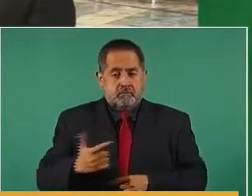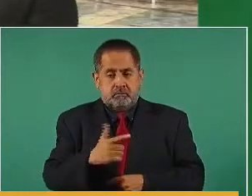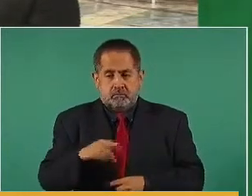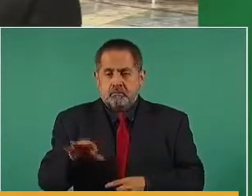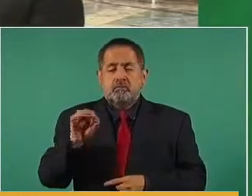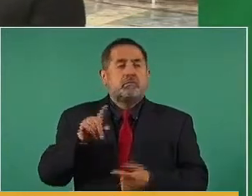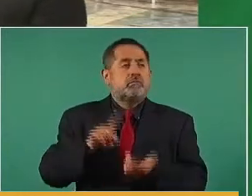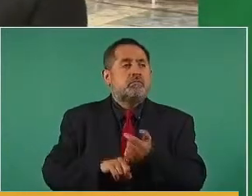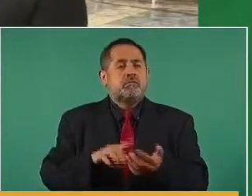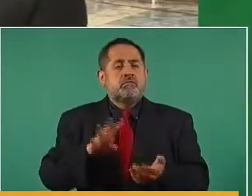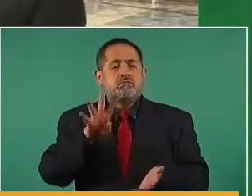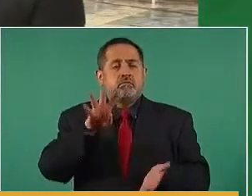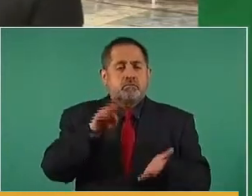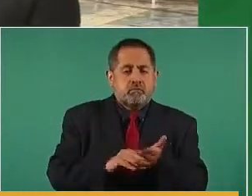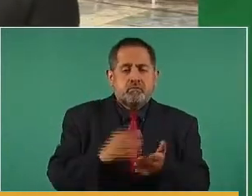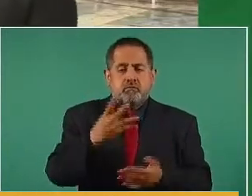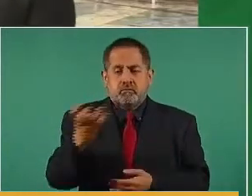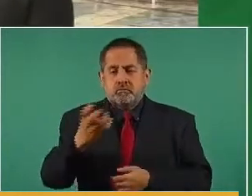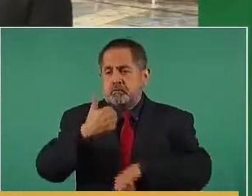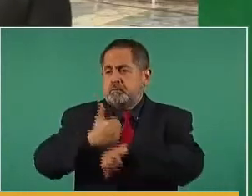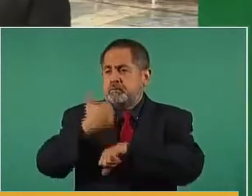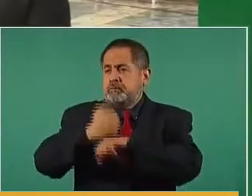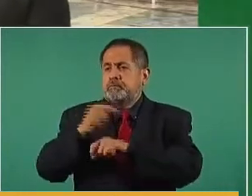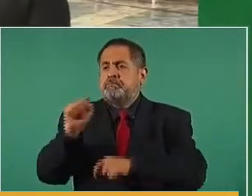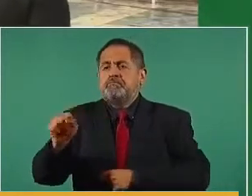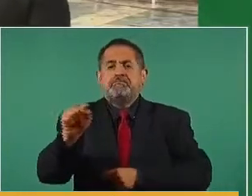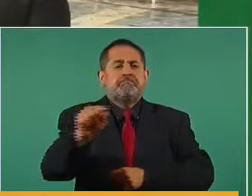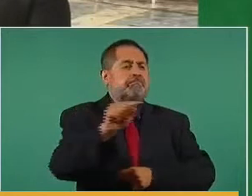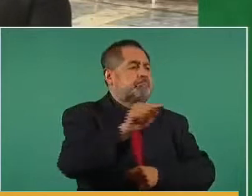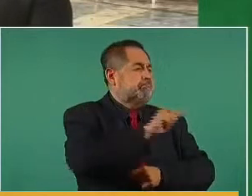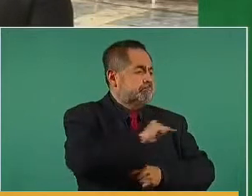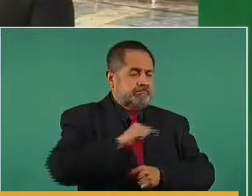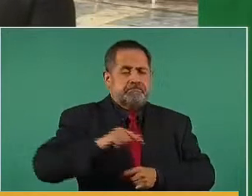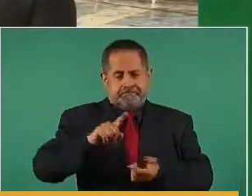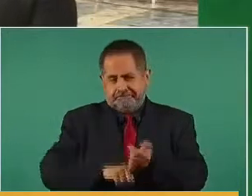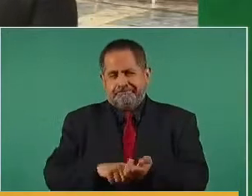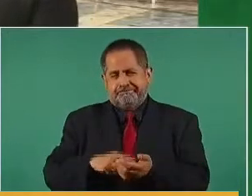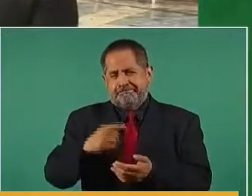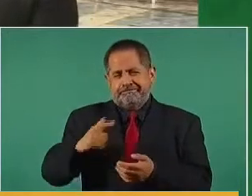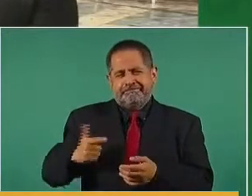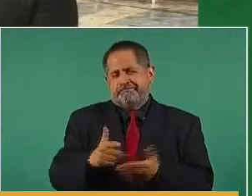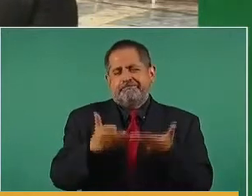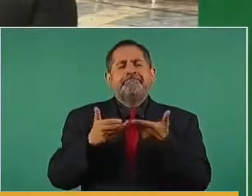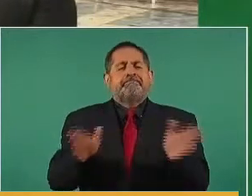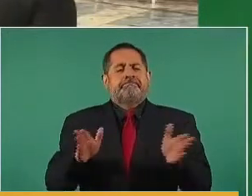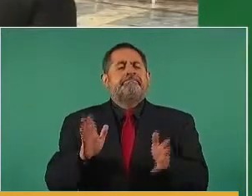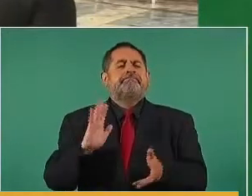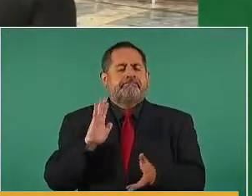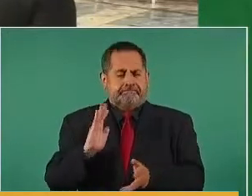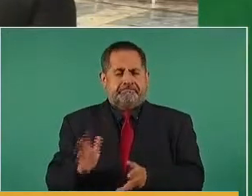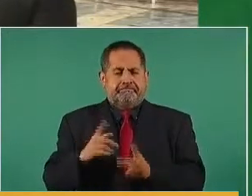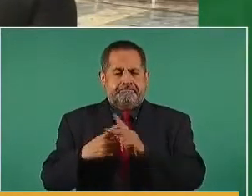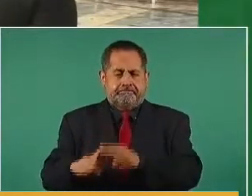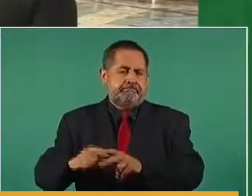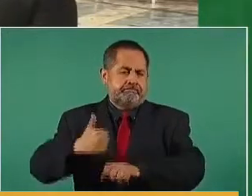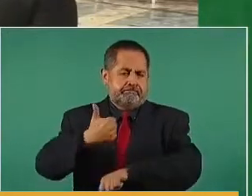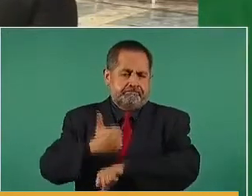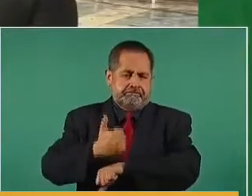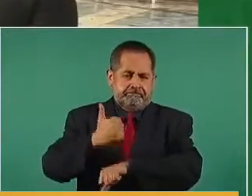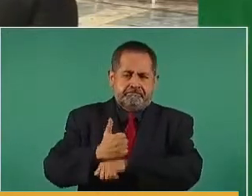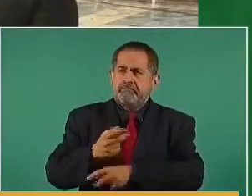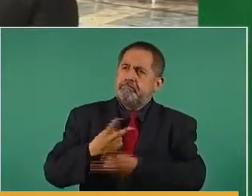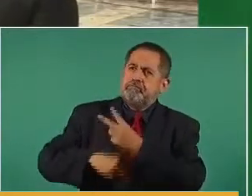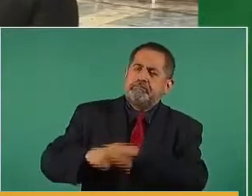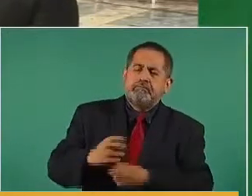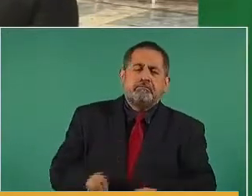las 4,400 primarias que hay en el estado de Guanajuato, que en nivel primaria se van a